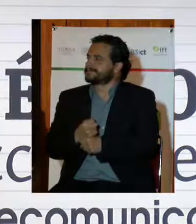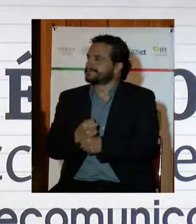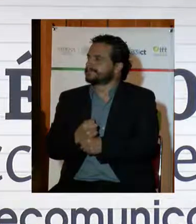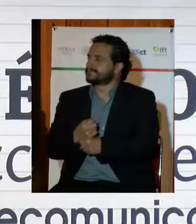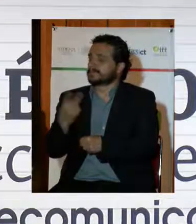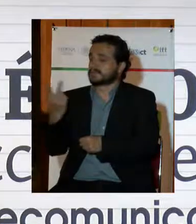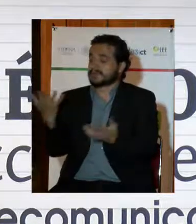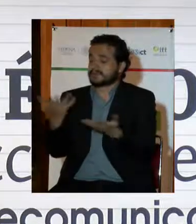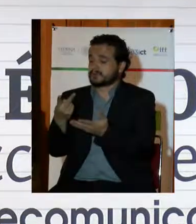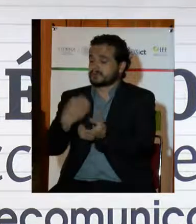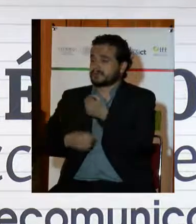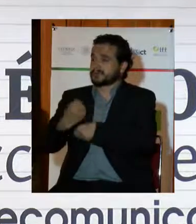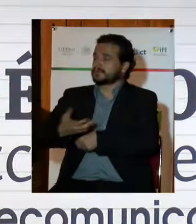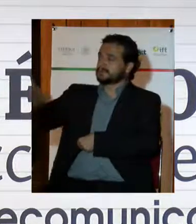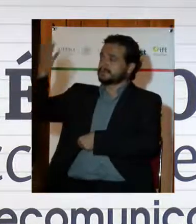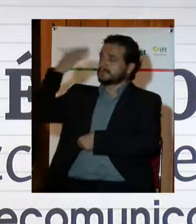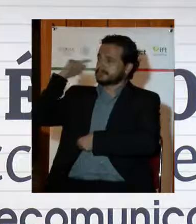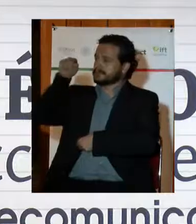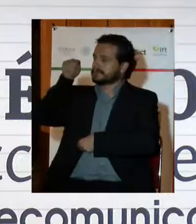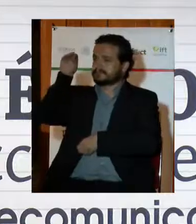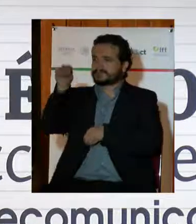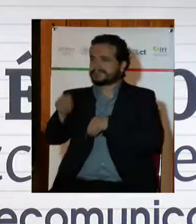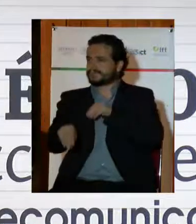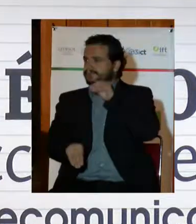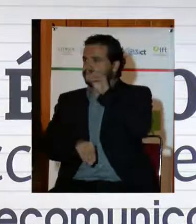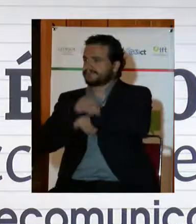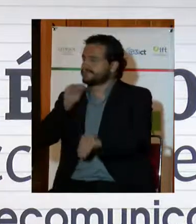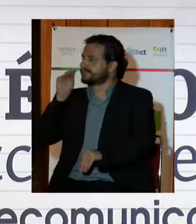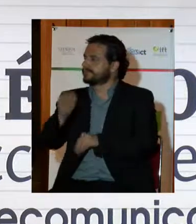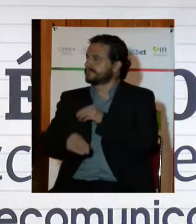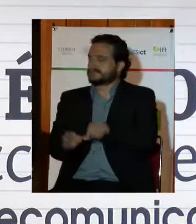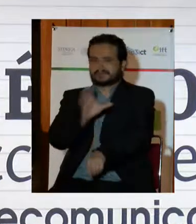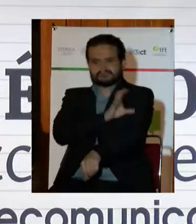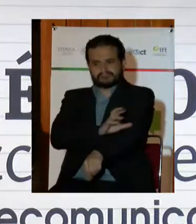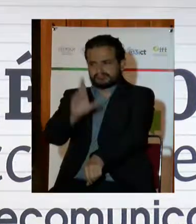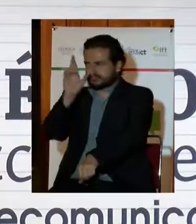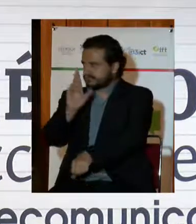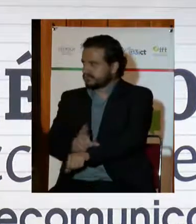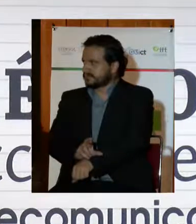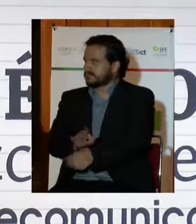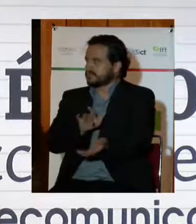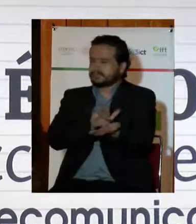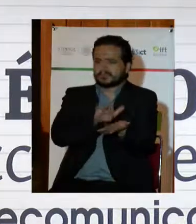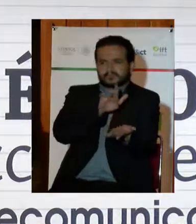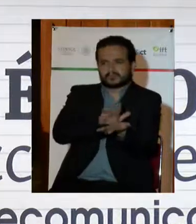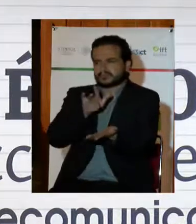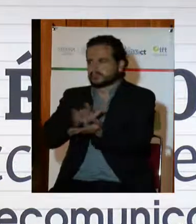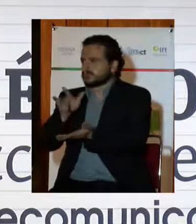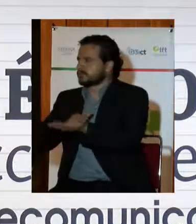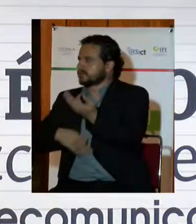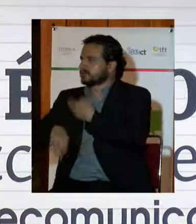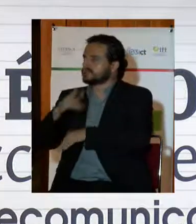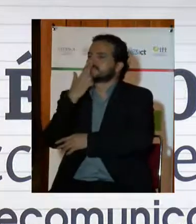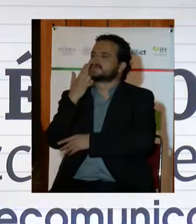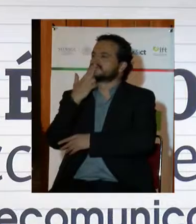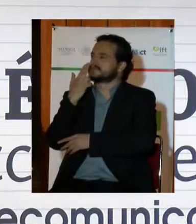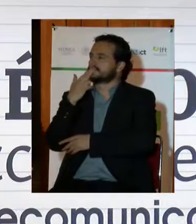ha armado toda una coordinación general de política al usuario, en la que